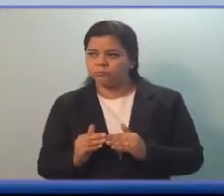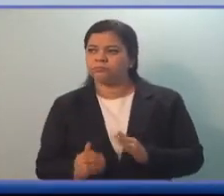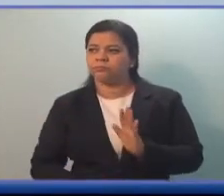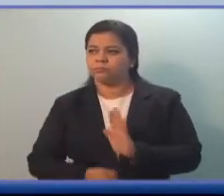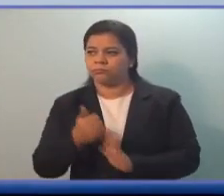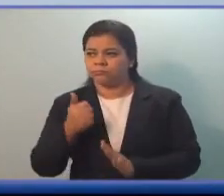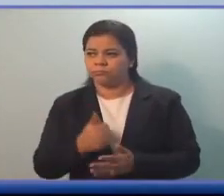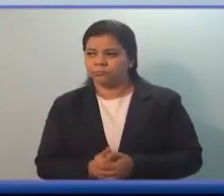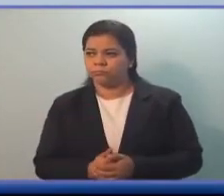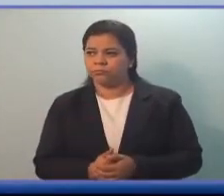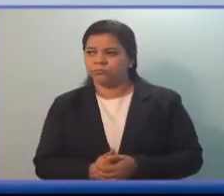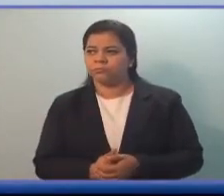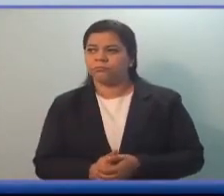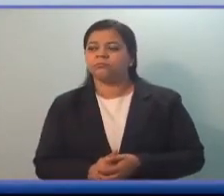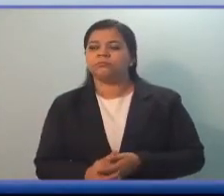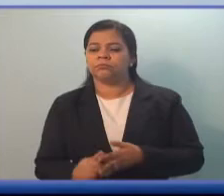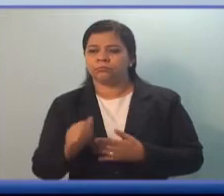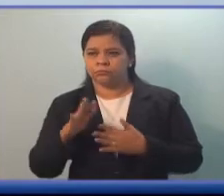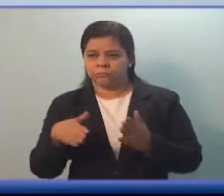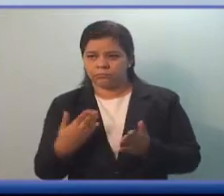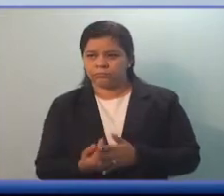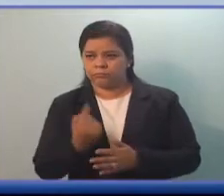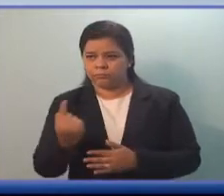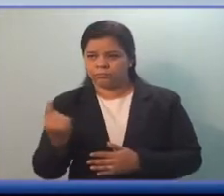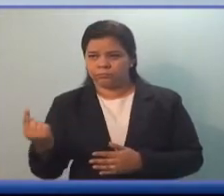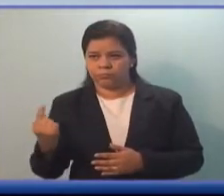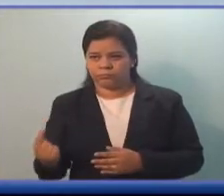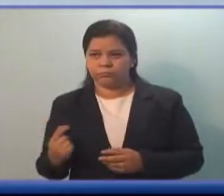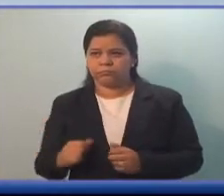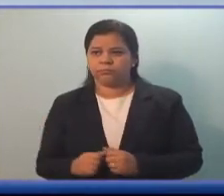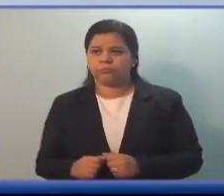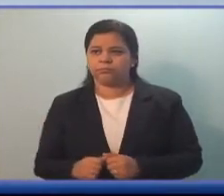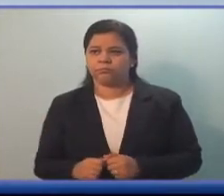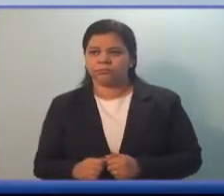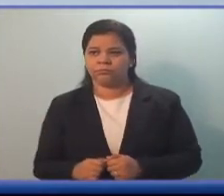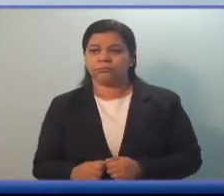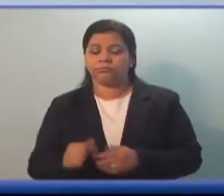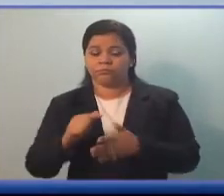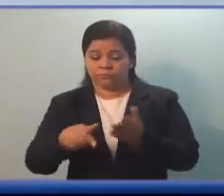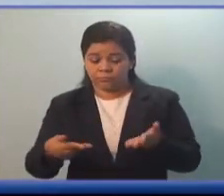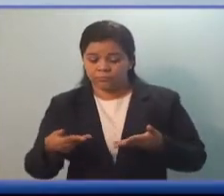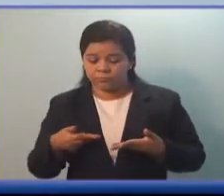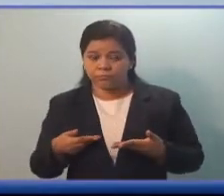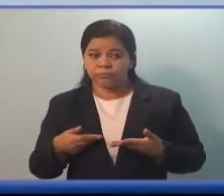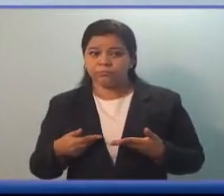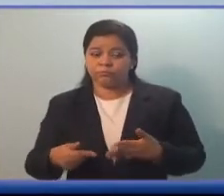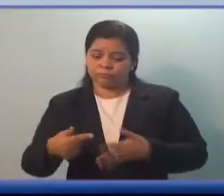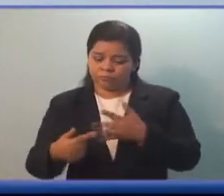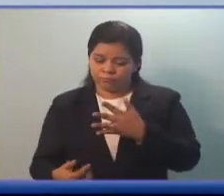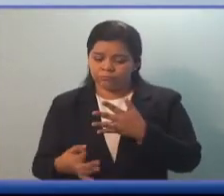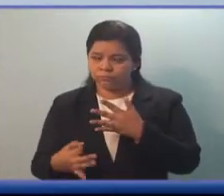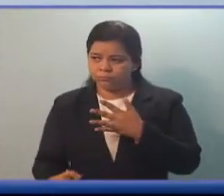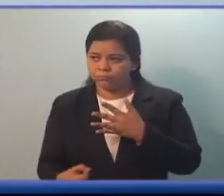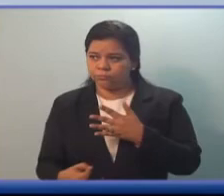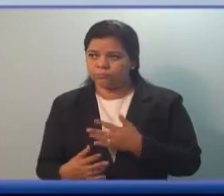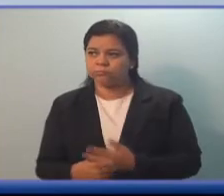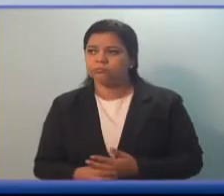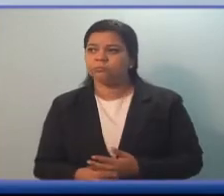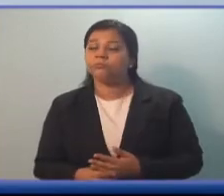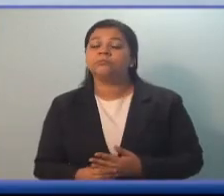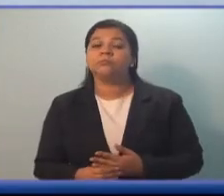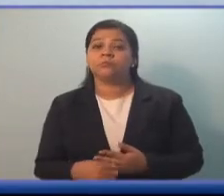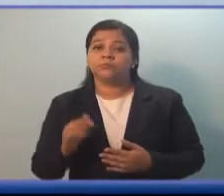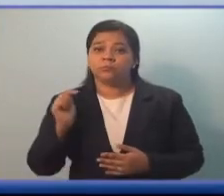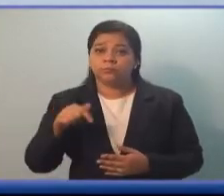sirva a la persona, ¿verdad?, a la ley, al derecho, que creo que eso se ha debilitado. Entonces,